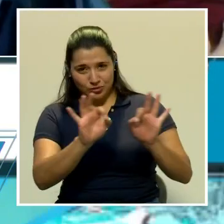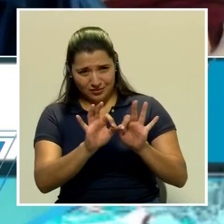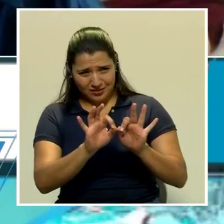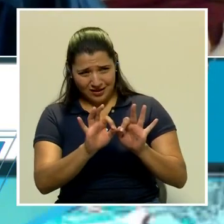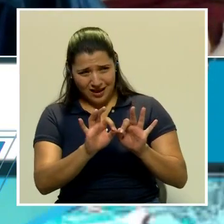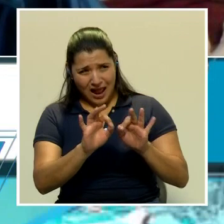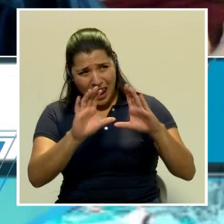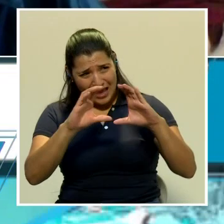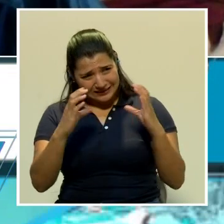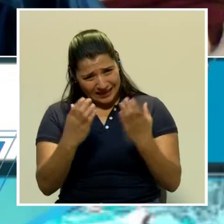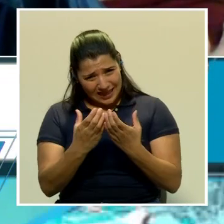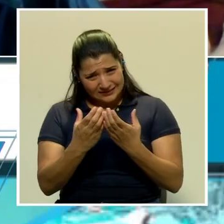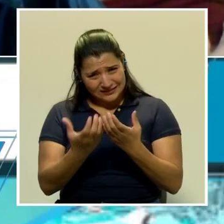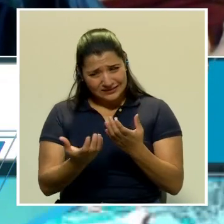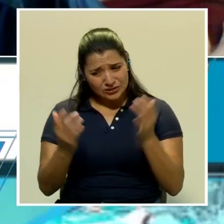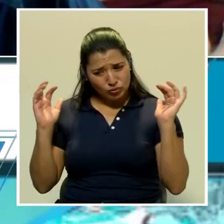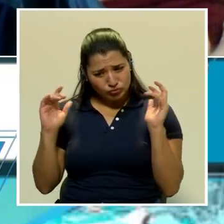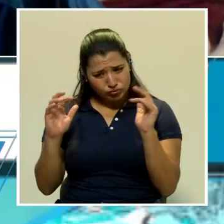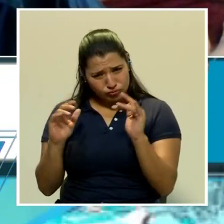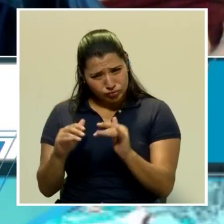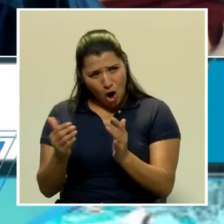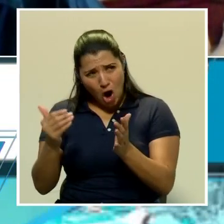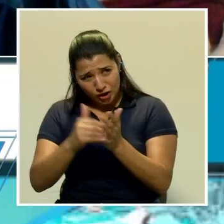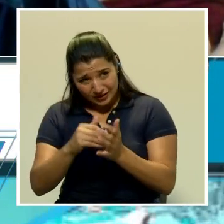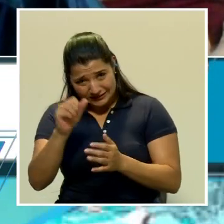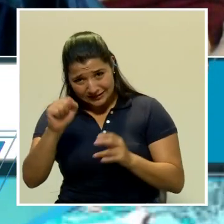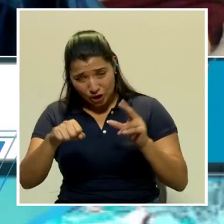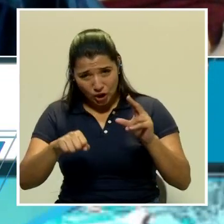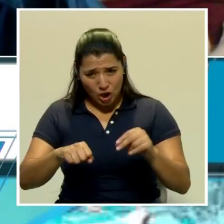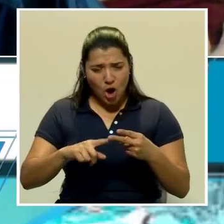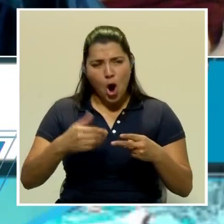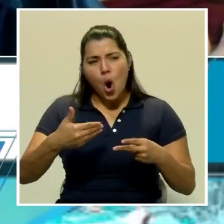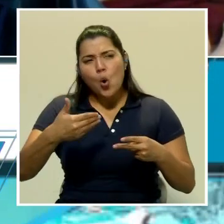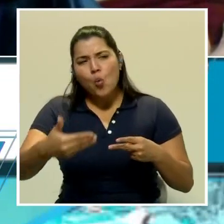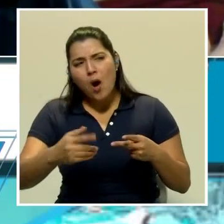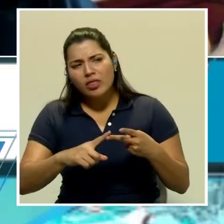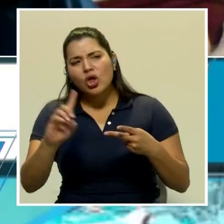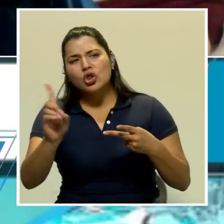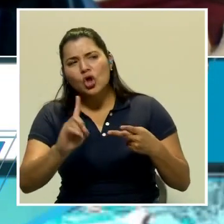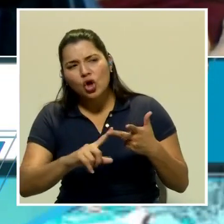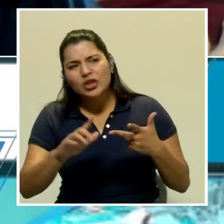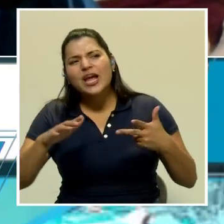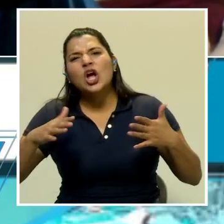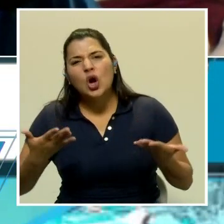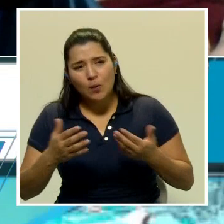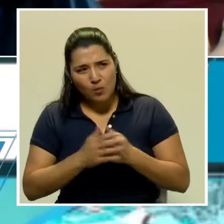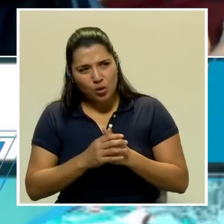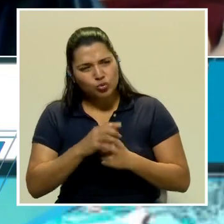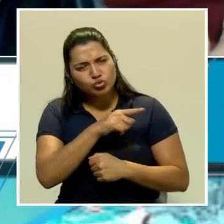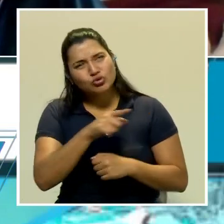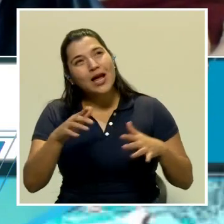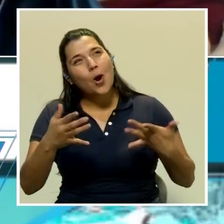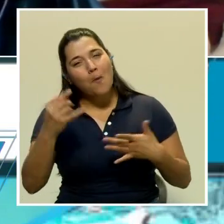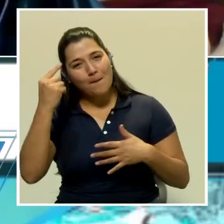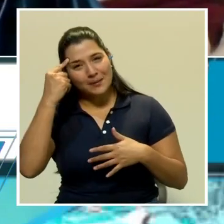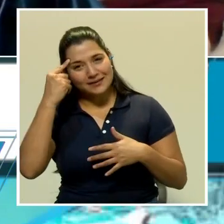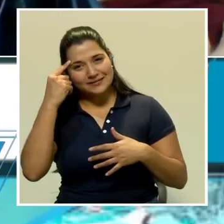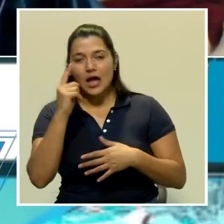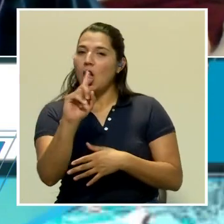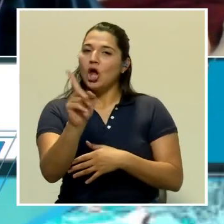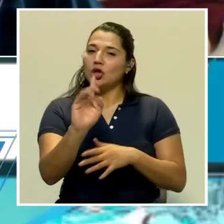clases presenciales? ¿Cuándo? ¿Dónde? ¿En qué forma? ¿Cómo lo están pensando? No le estoy pidiendo que haga un acto